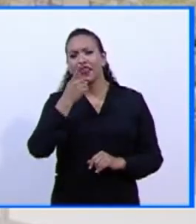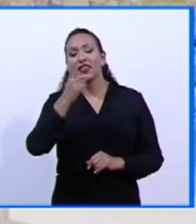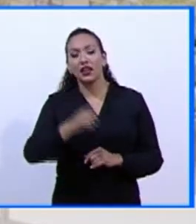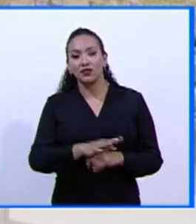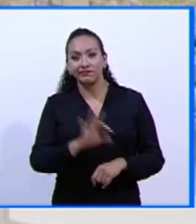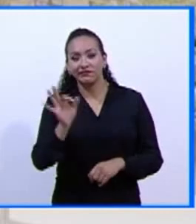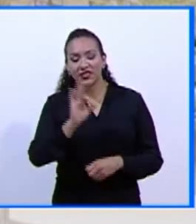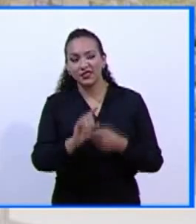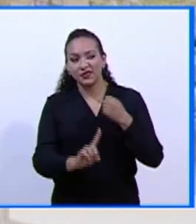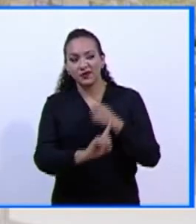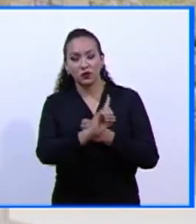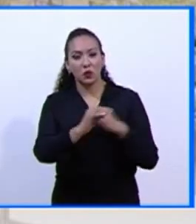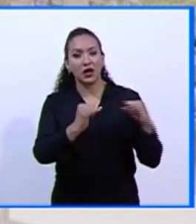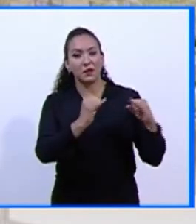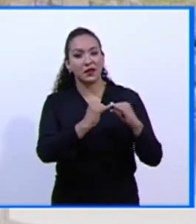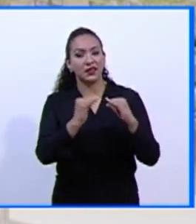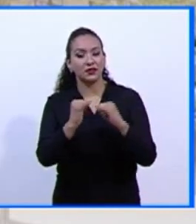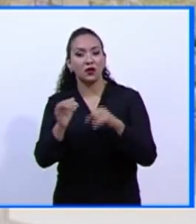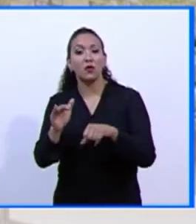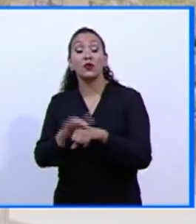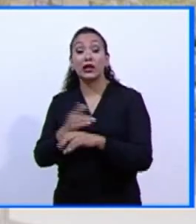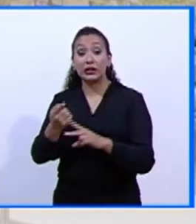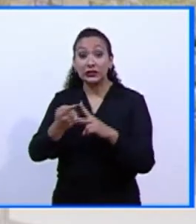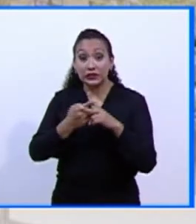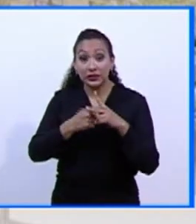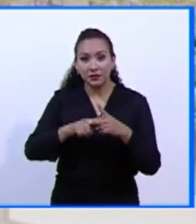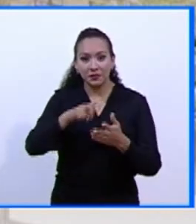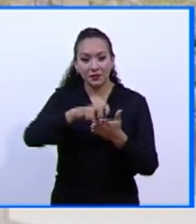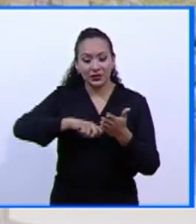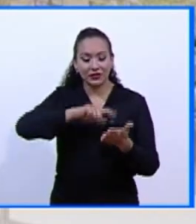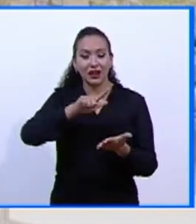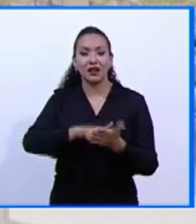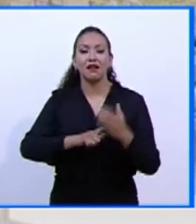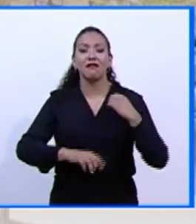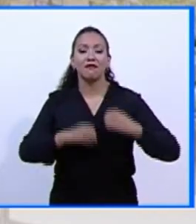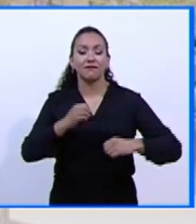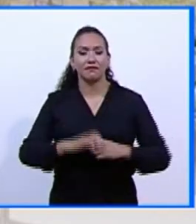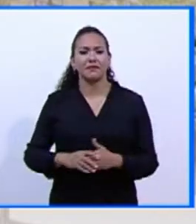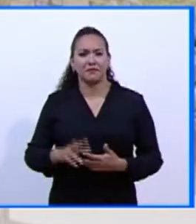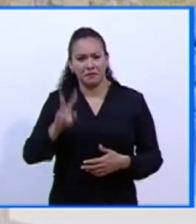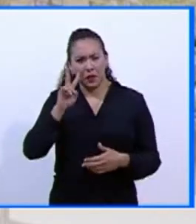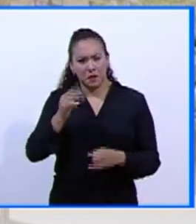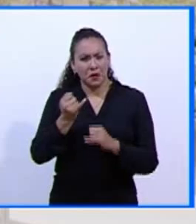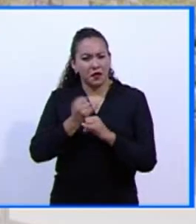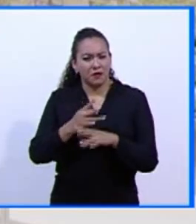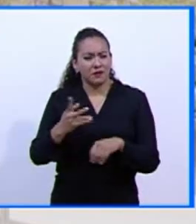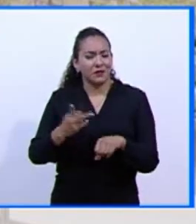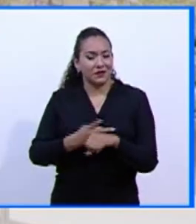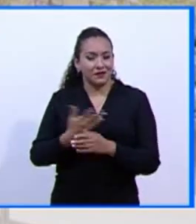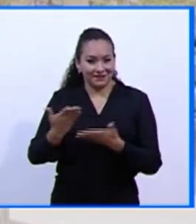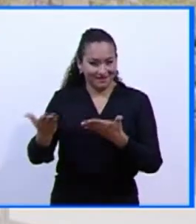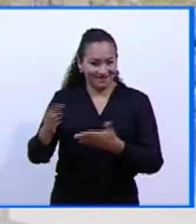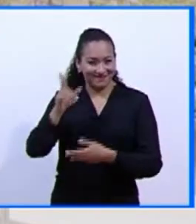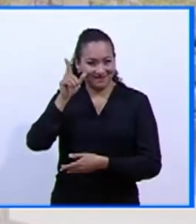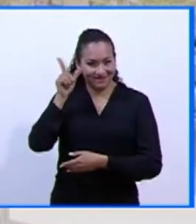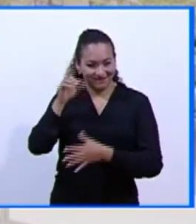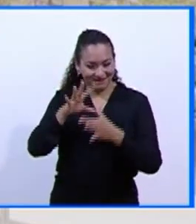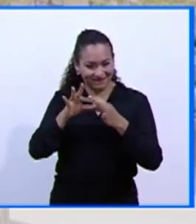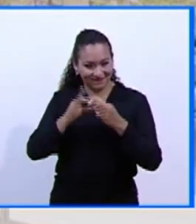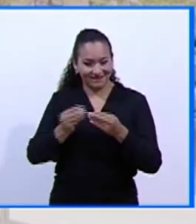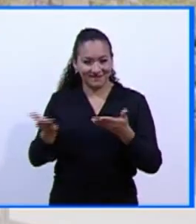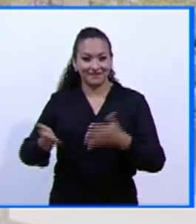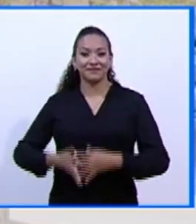crisis institucional luego de la entrada en vigor de la reforma judicial. Laura Murillo nos presenta los detalles de esta información.